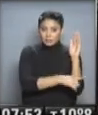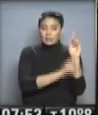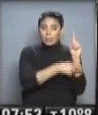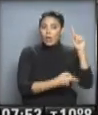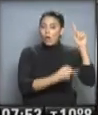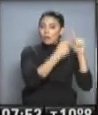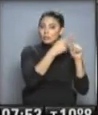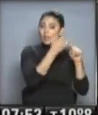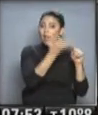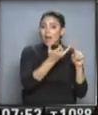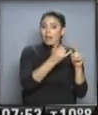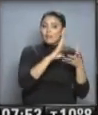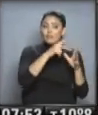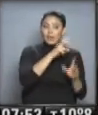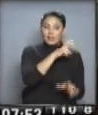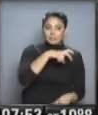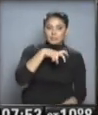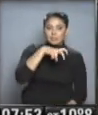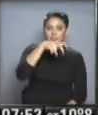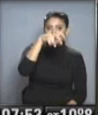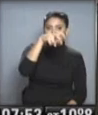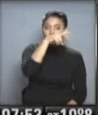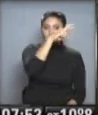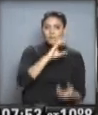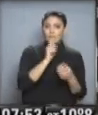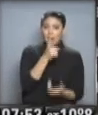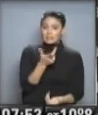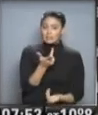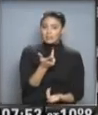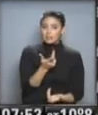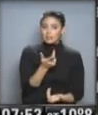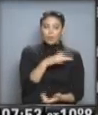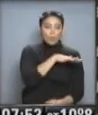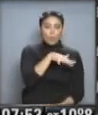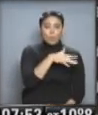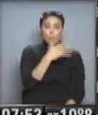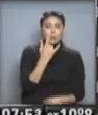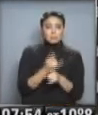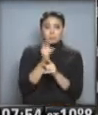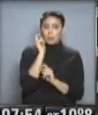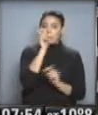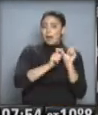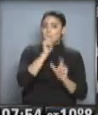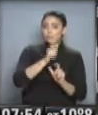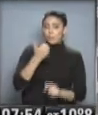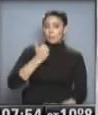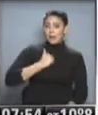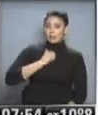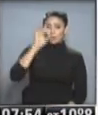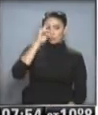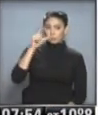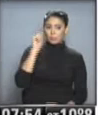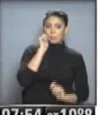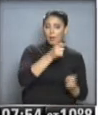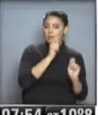este lugar a partir de una escalera en L, donde se accede fácilmente, era un lugar frecuentado permanentemente por militares uruguayos.